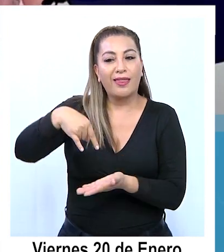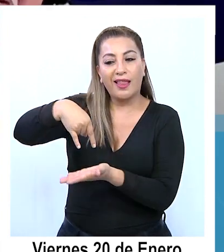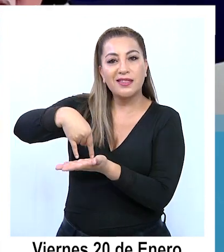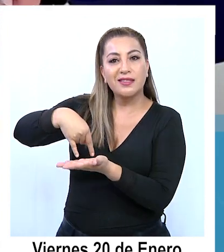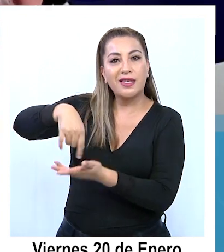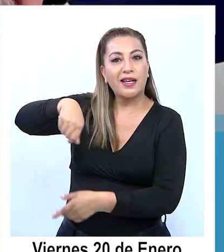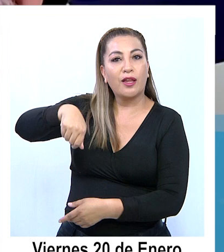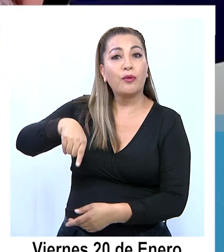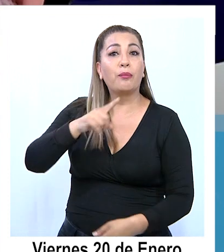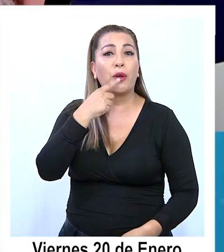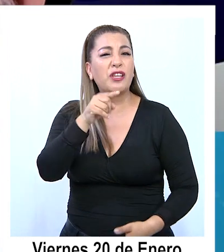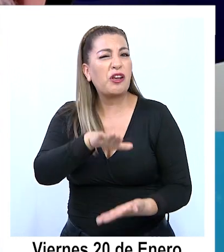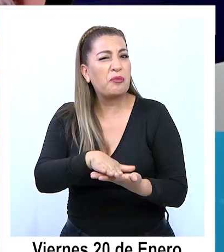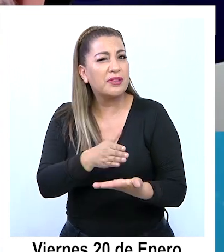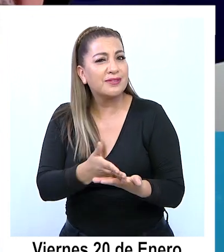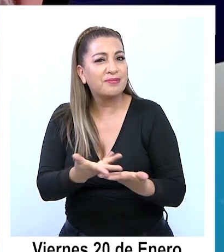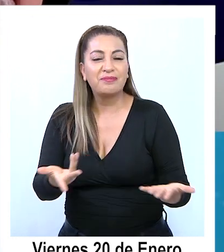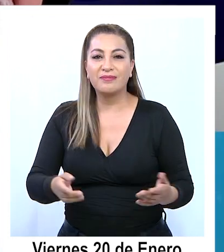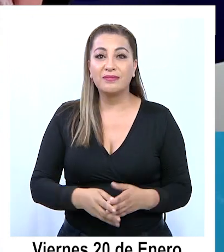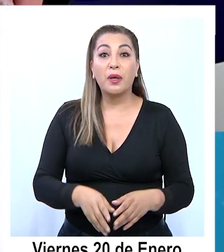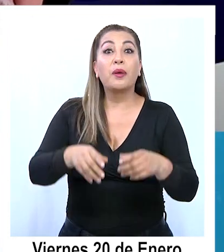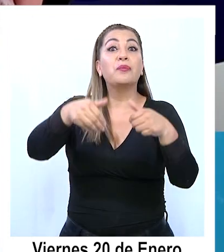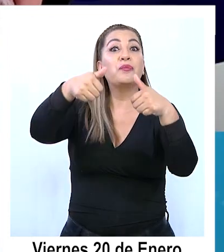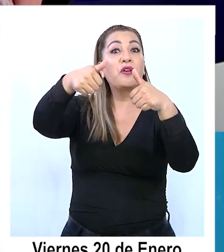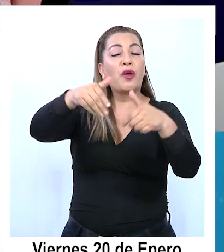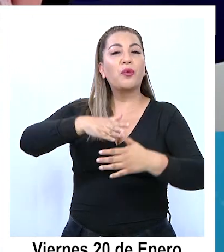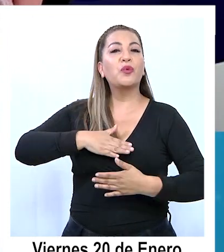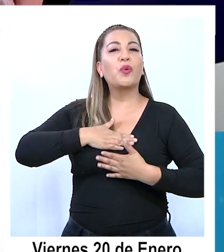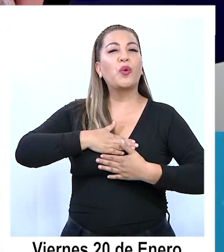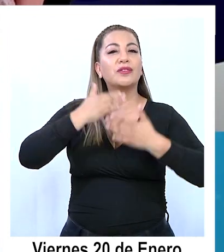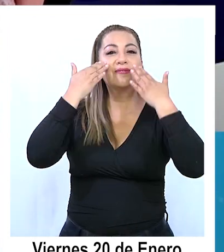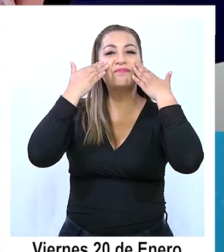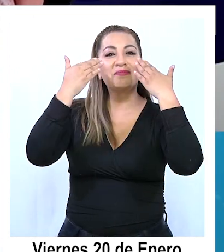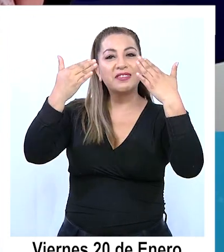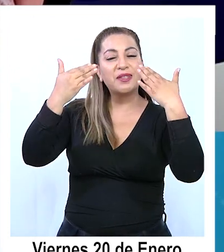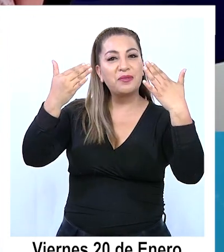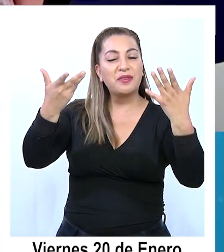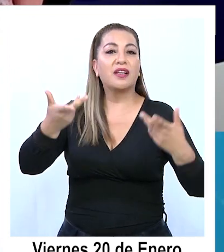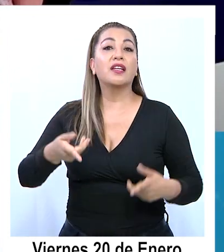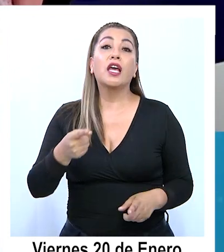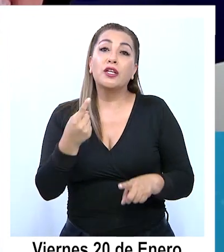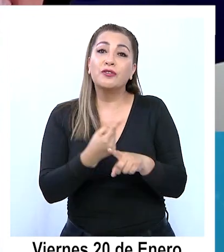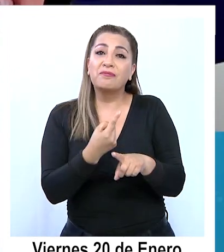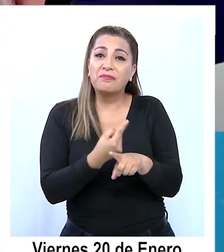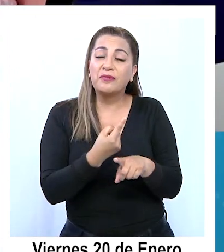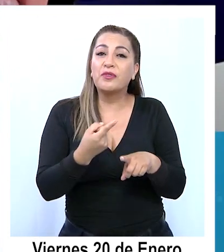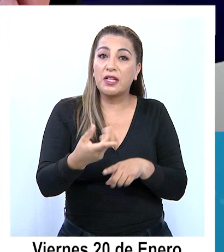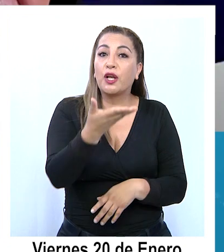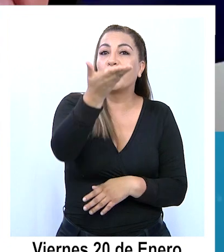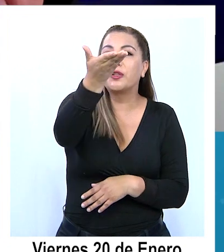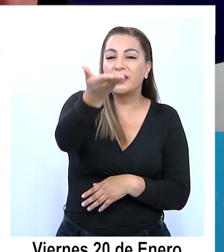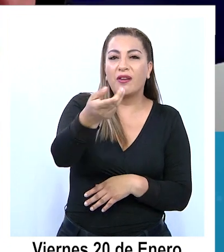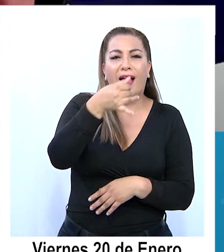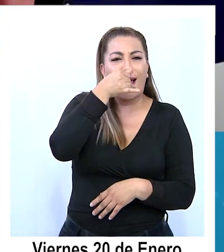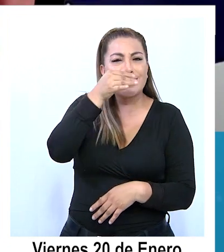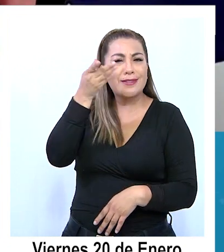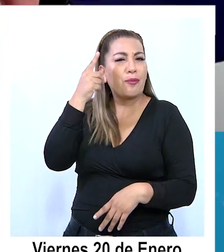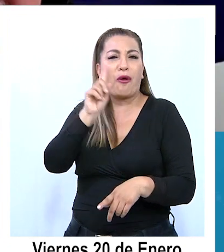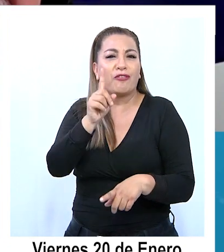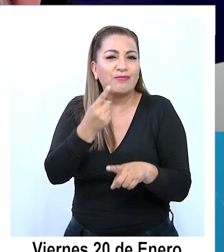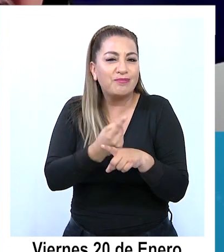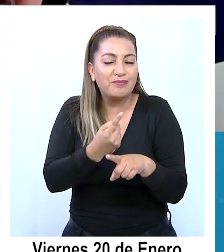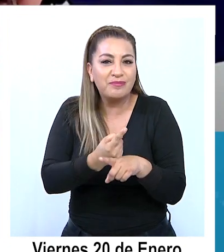¿Qué tal, senadora? ¿Cómo está? Muy bien, un gusto saludarte, Reinaldo, y poder conversar contigo. Hacía rato que no lo